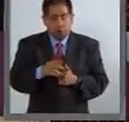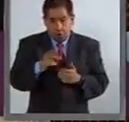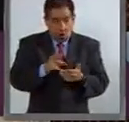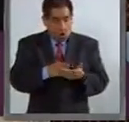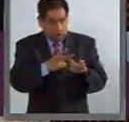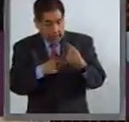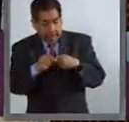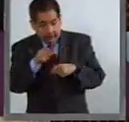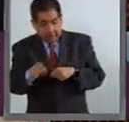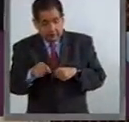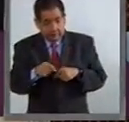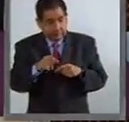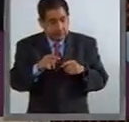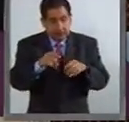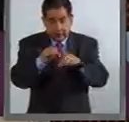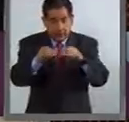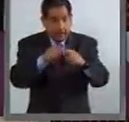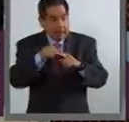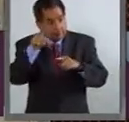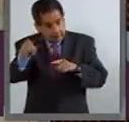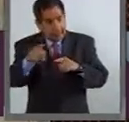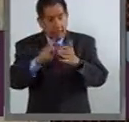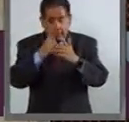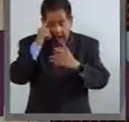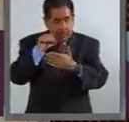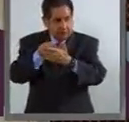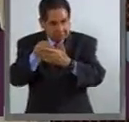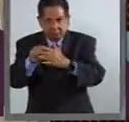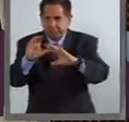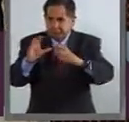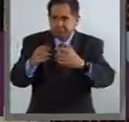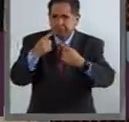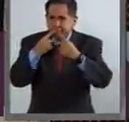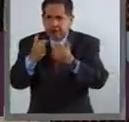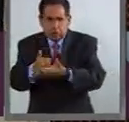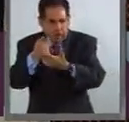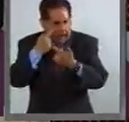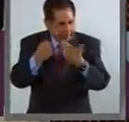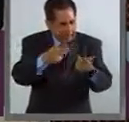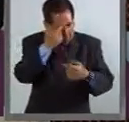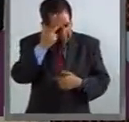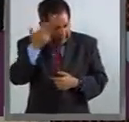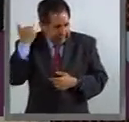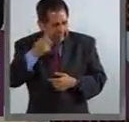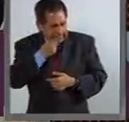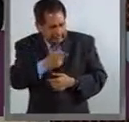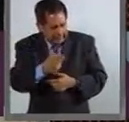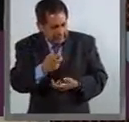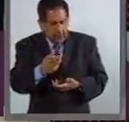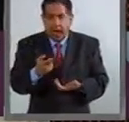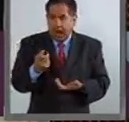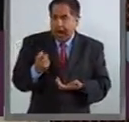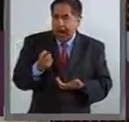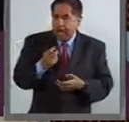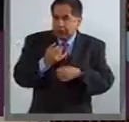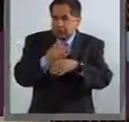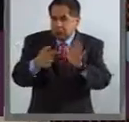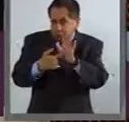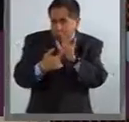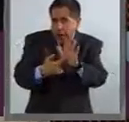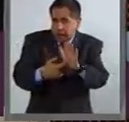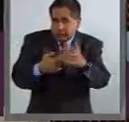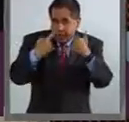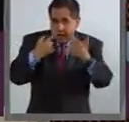o no a tu distrito a tocar puertas porque a eso te comprometiste. Y también es muy positivo porque te